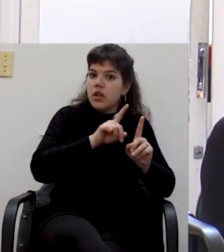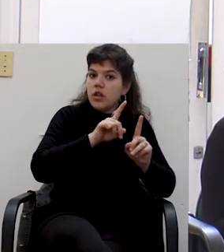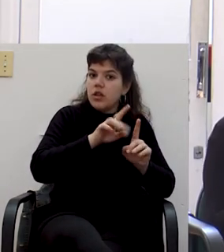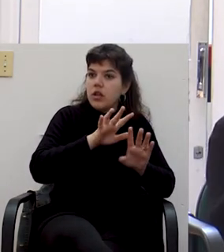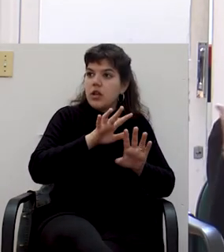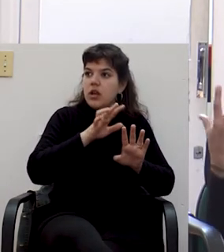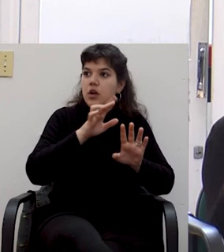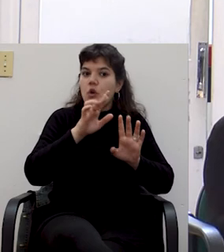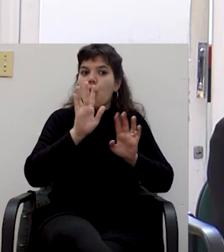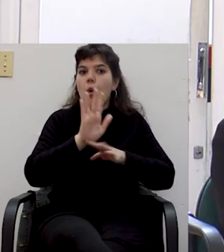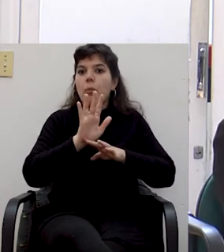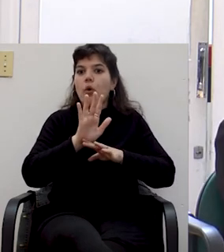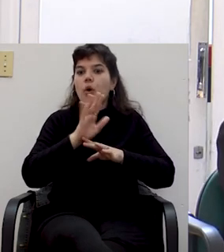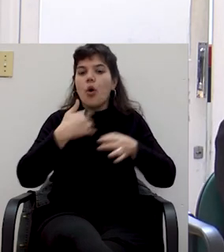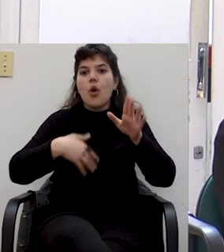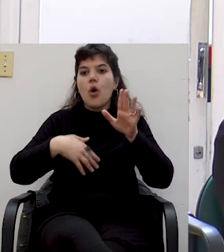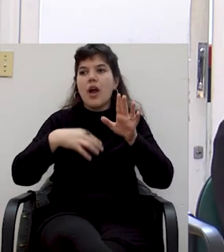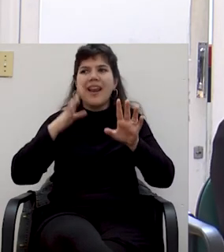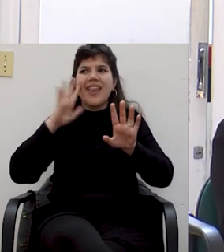intereses más